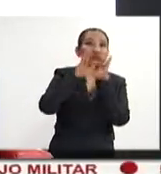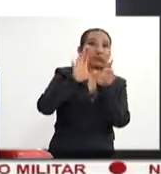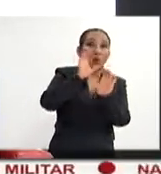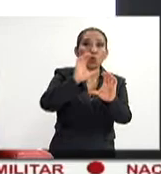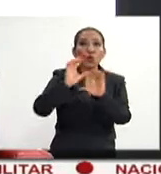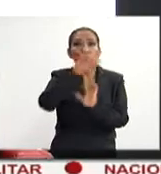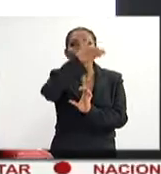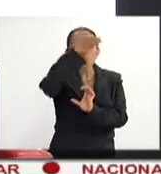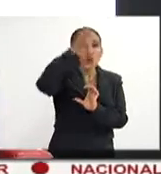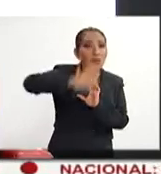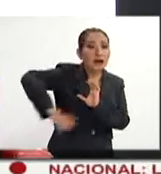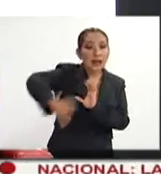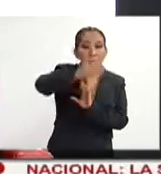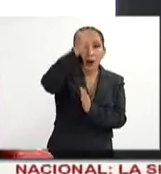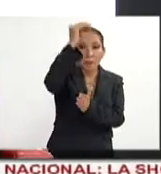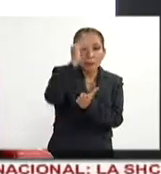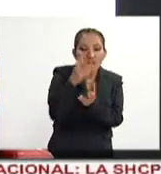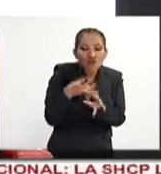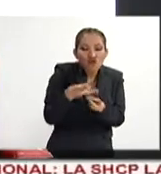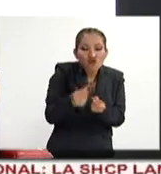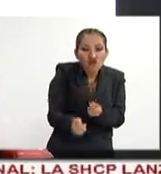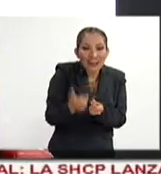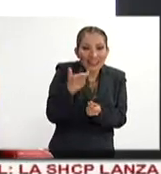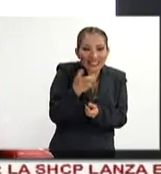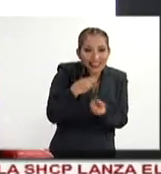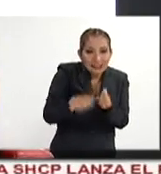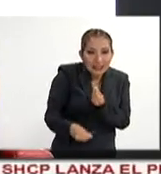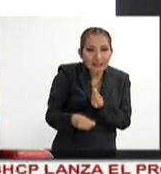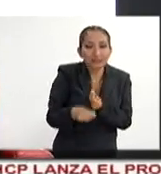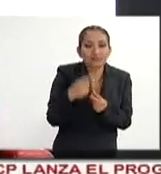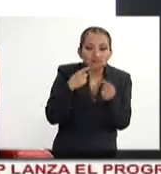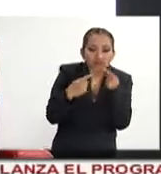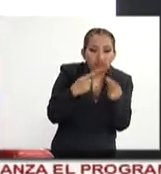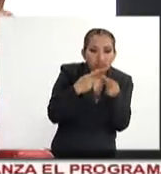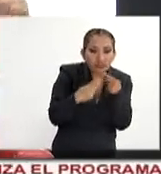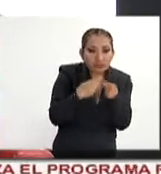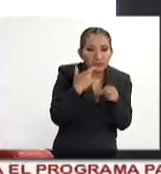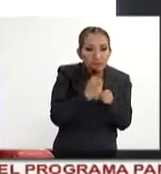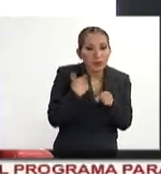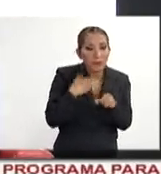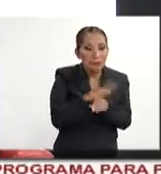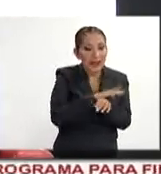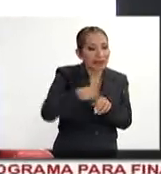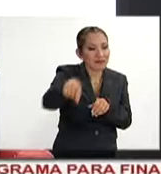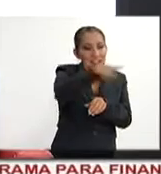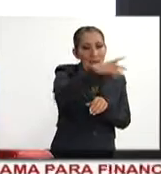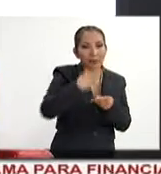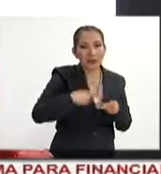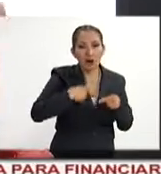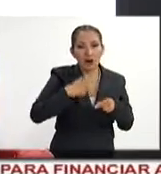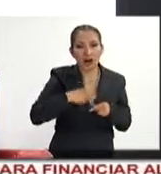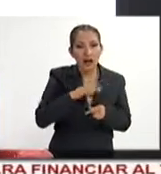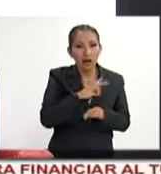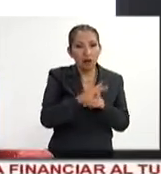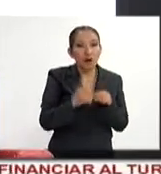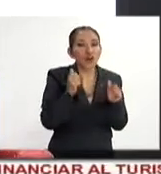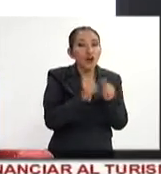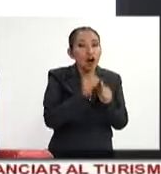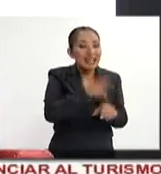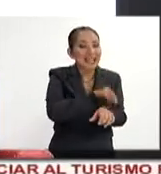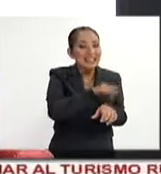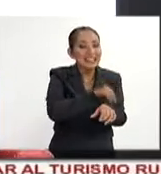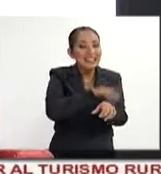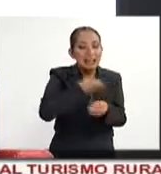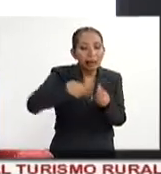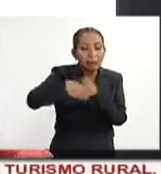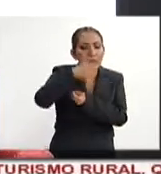ecológica, reduciendo el gasto promedio económico energético, brindándole ese beneficio a los clientes, con todo a través de energías